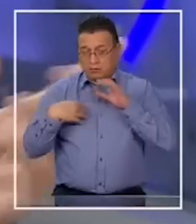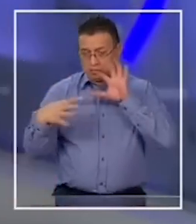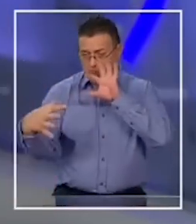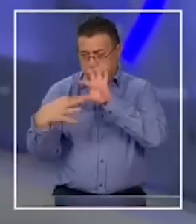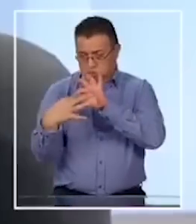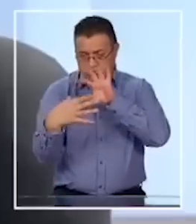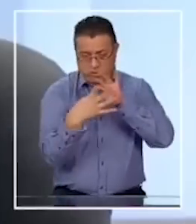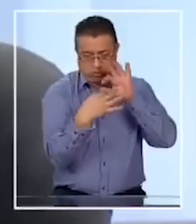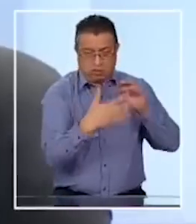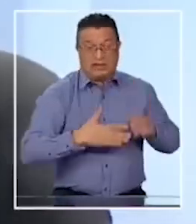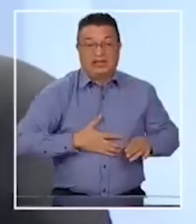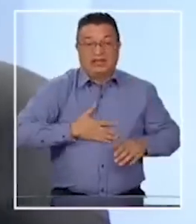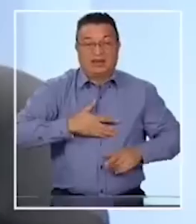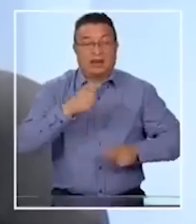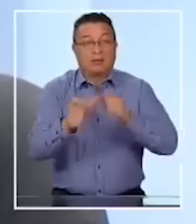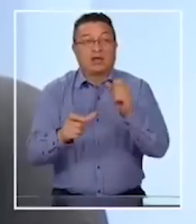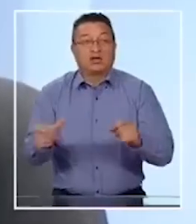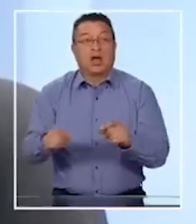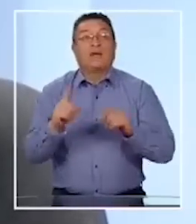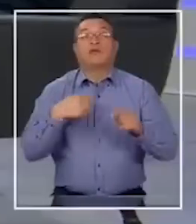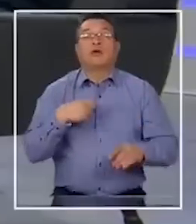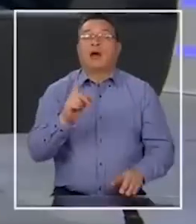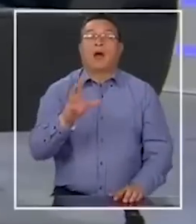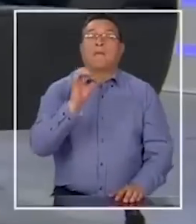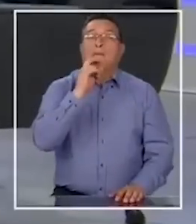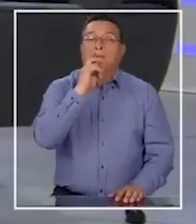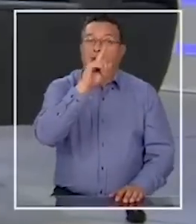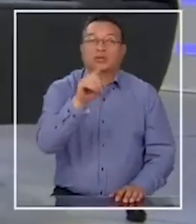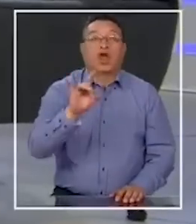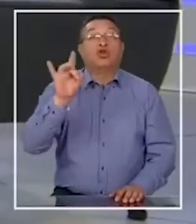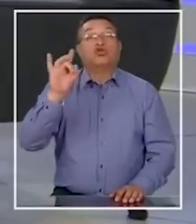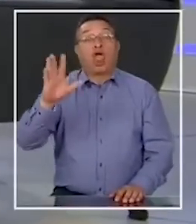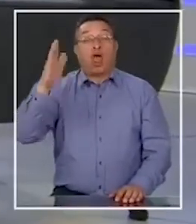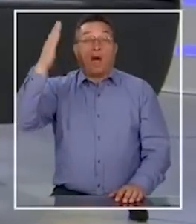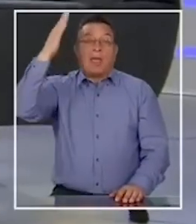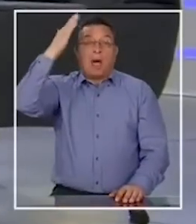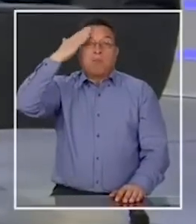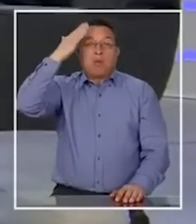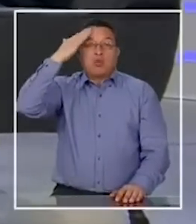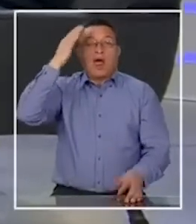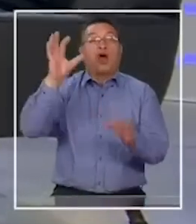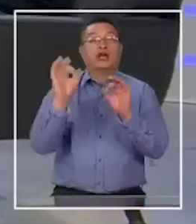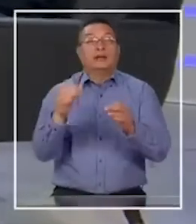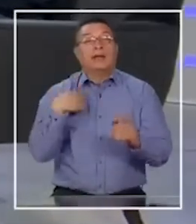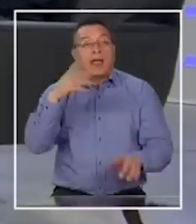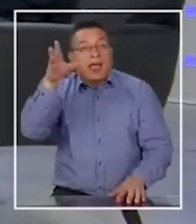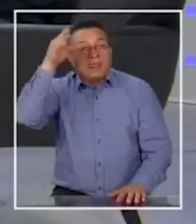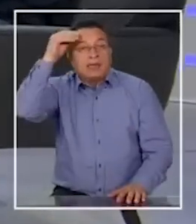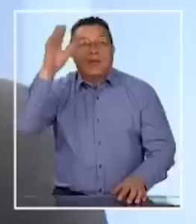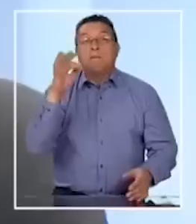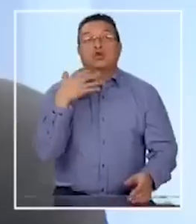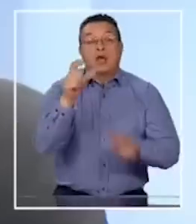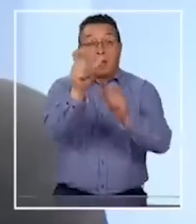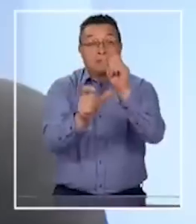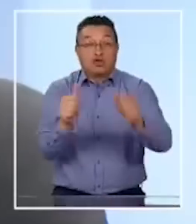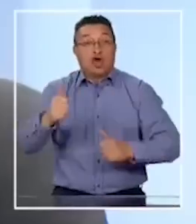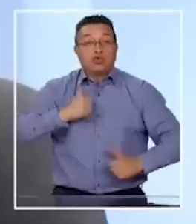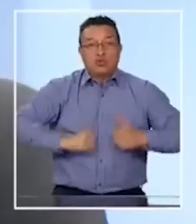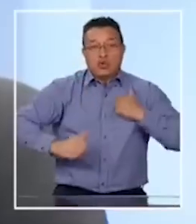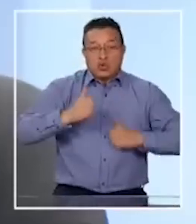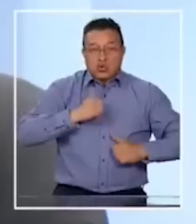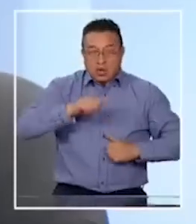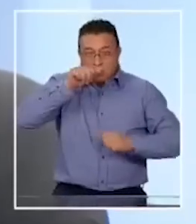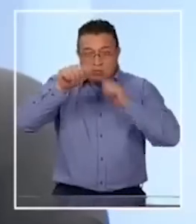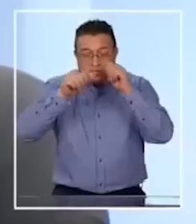siente y solo es popular evidente que es popular y se entiende por qué Si la gente que sufre con el